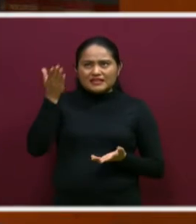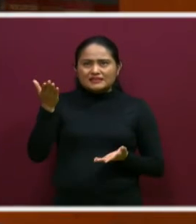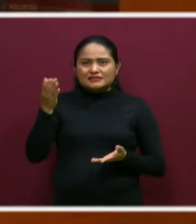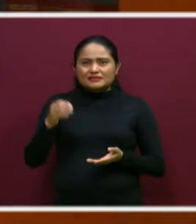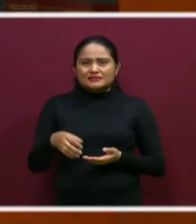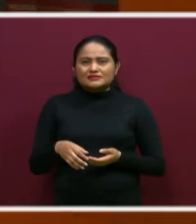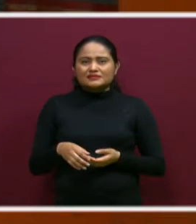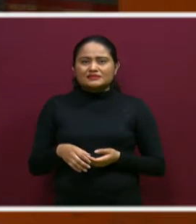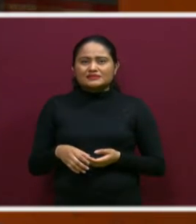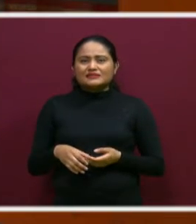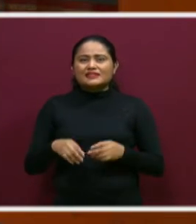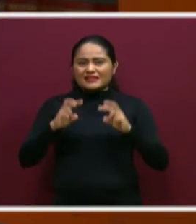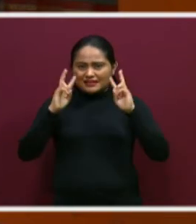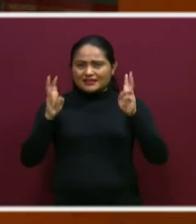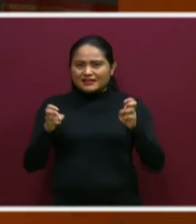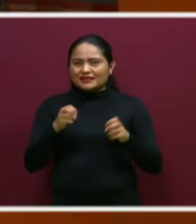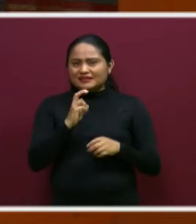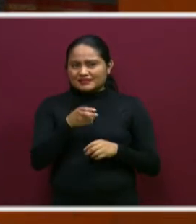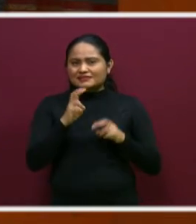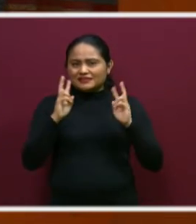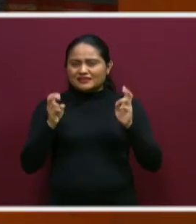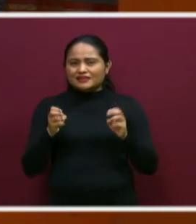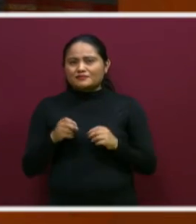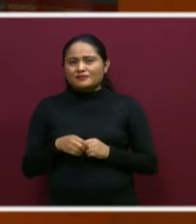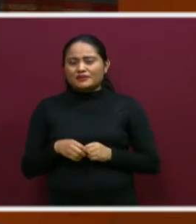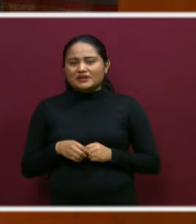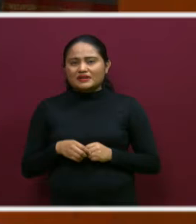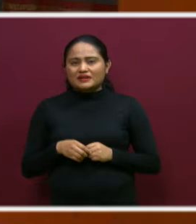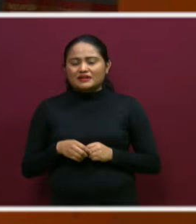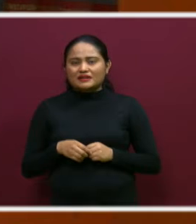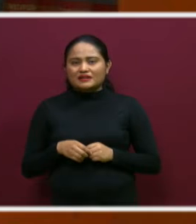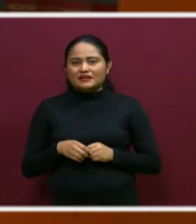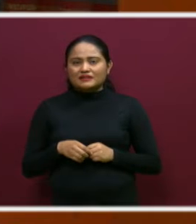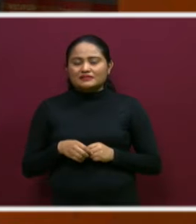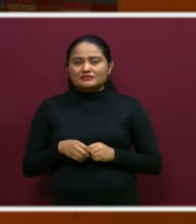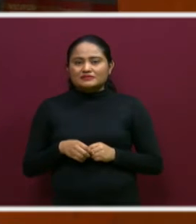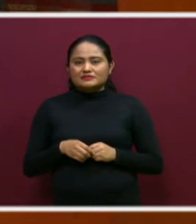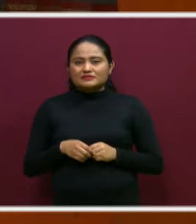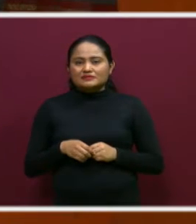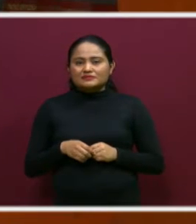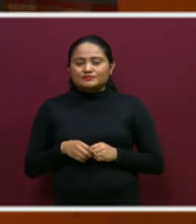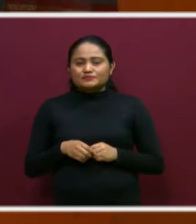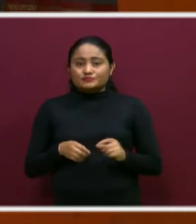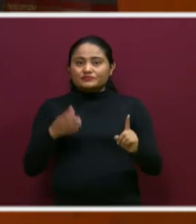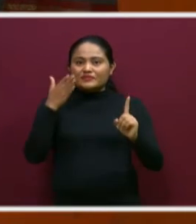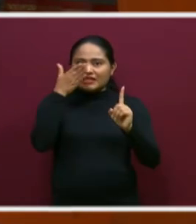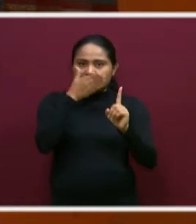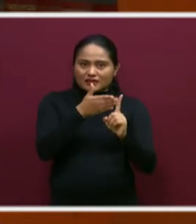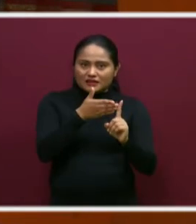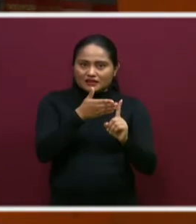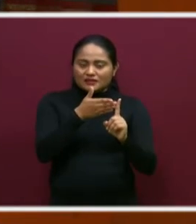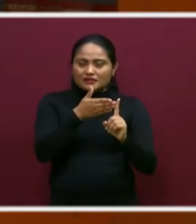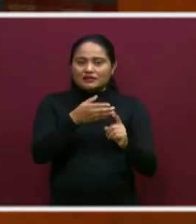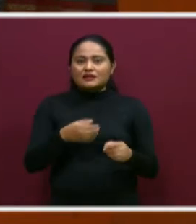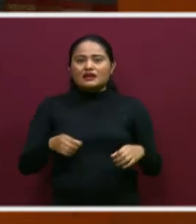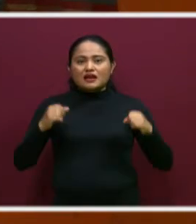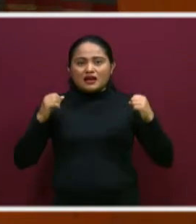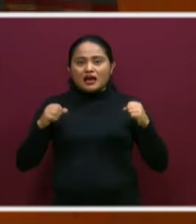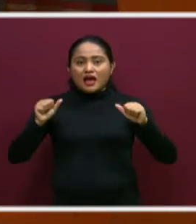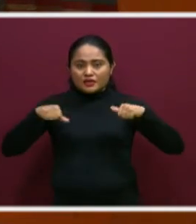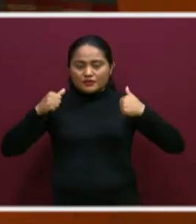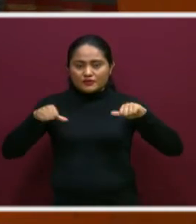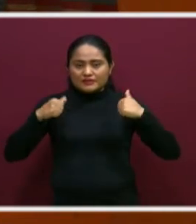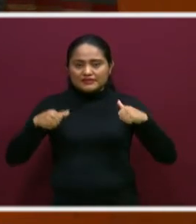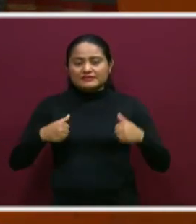tallerista se llama mariana romero y este taller es dirigido d para niños de 15 a 17 adolescentes mejor dicho de 15 a 17